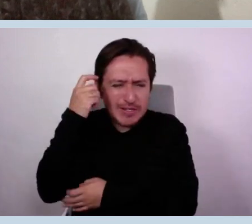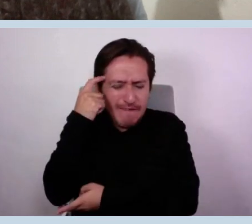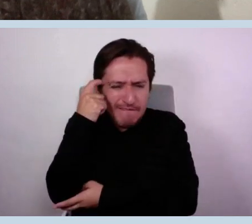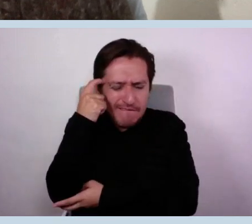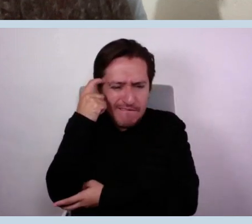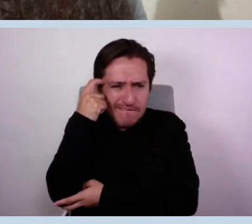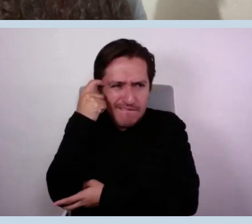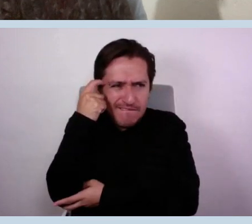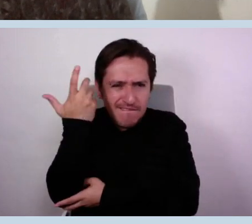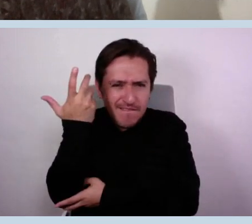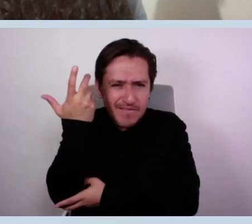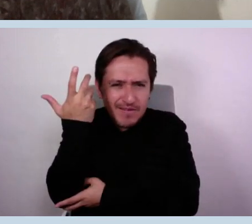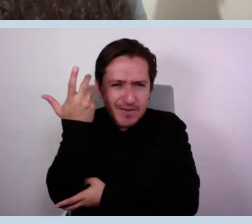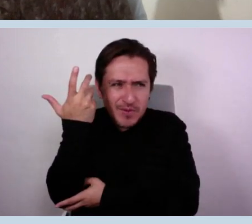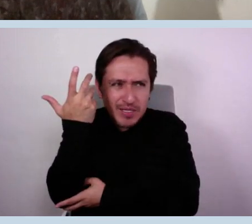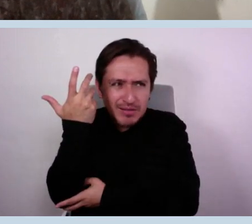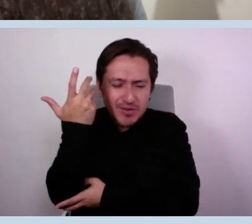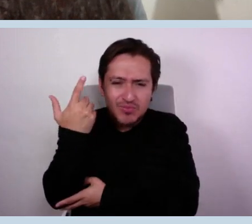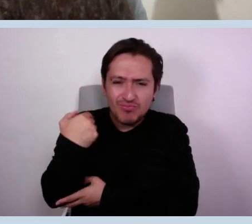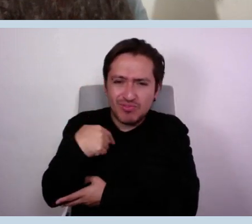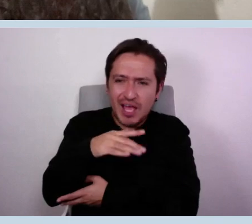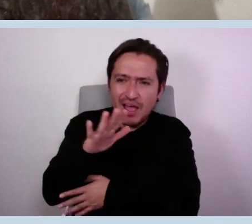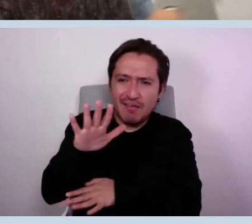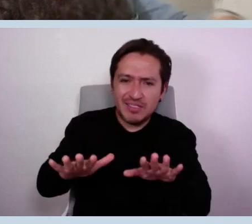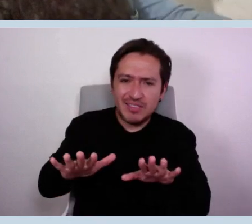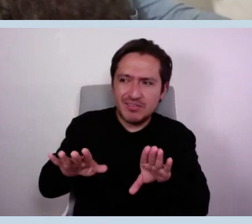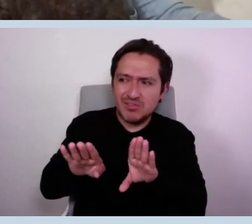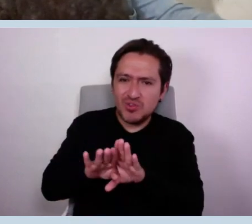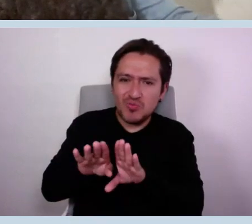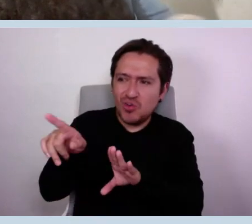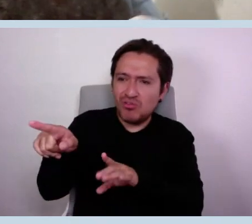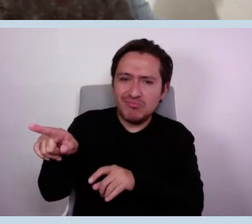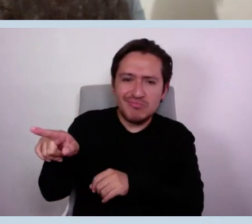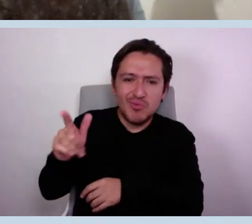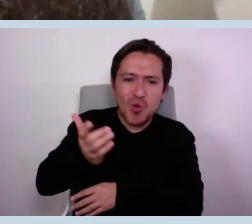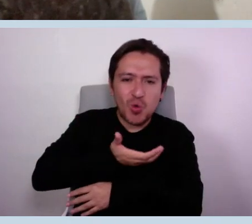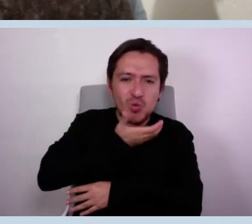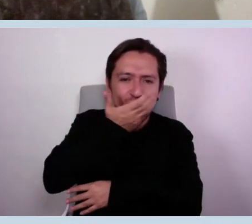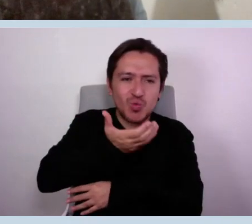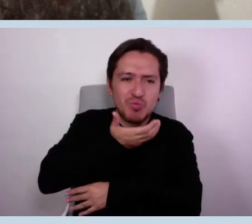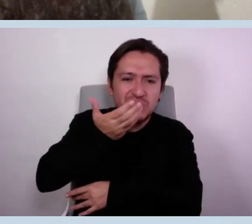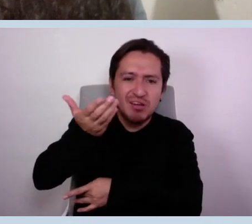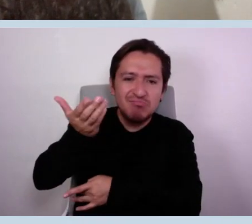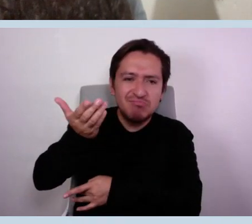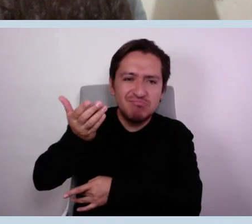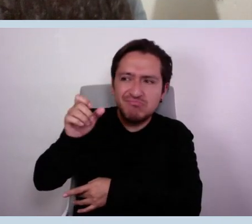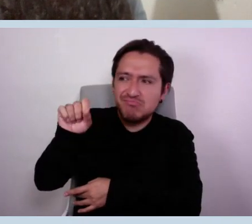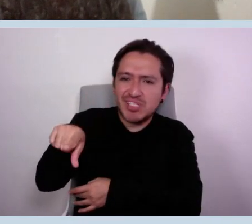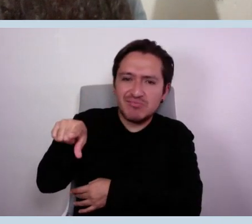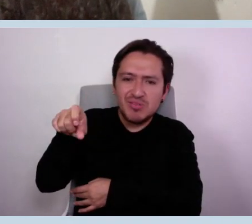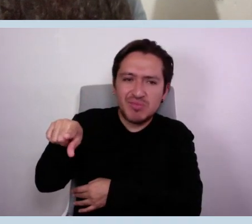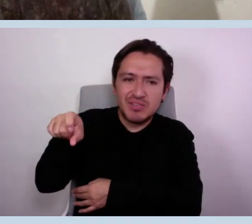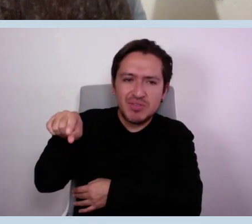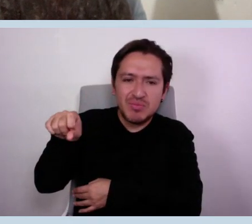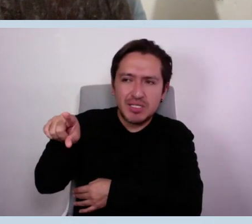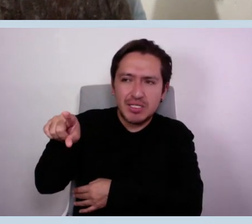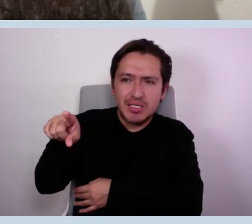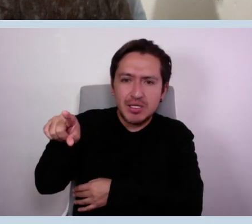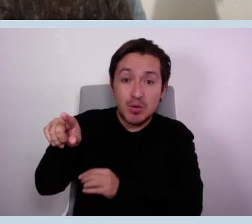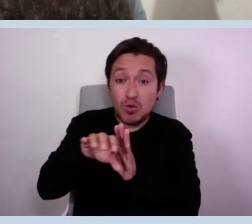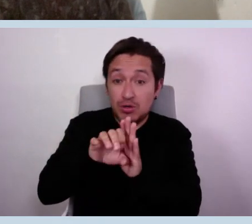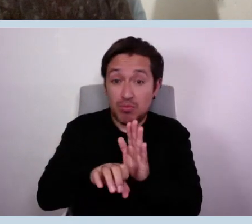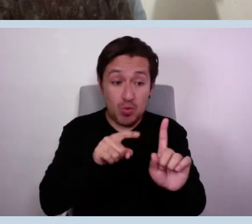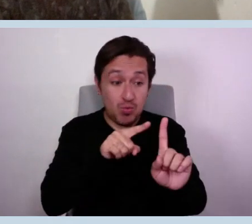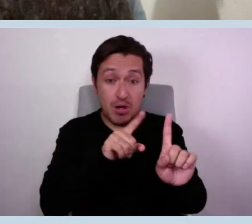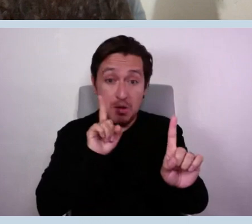hacemos hegemónico Porque de repente una mujer puede parecer hegemónica